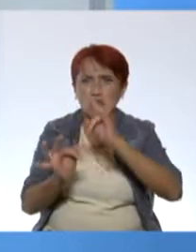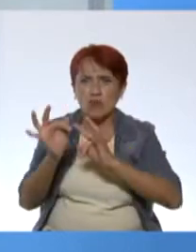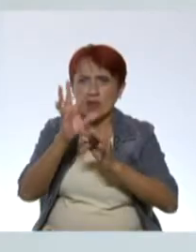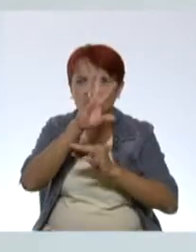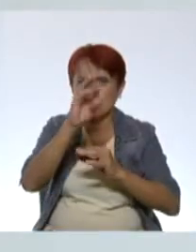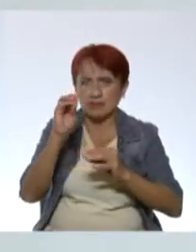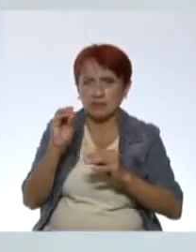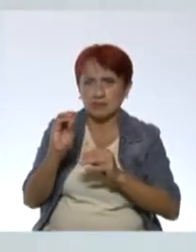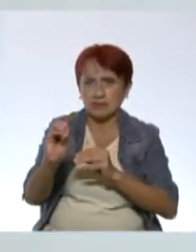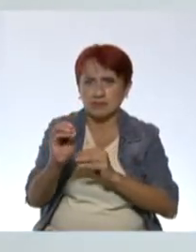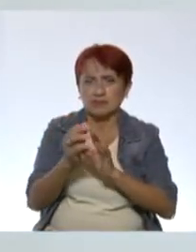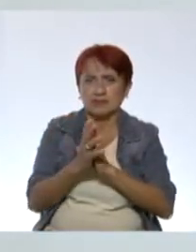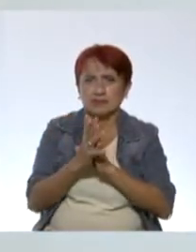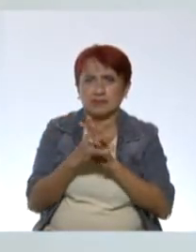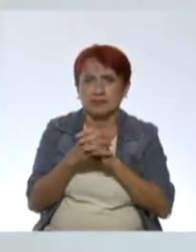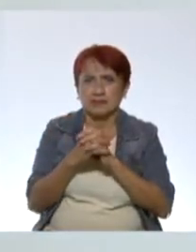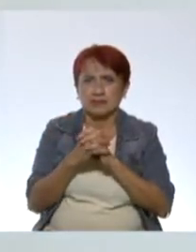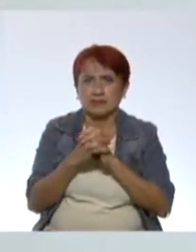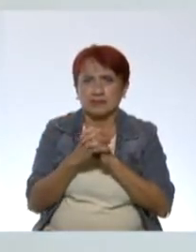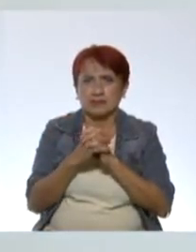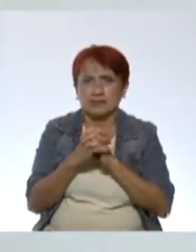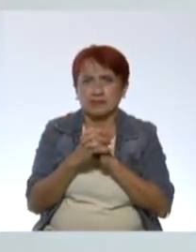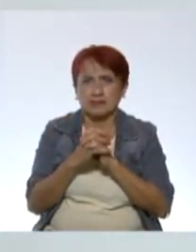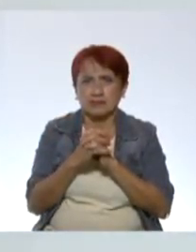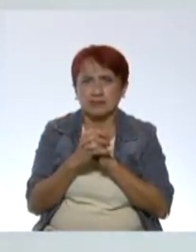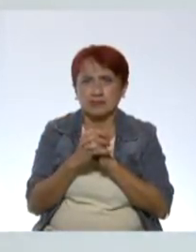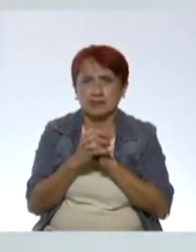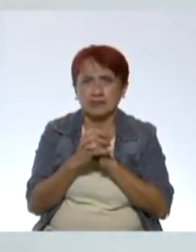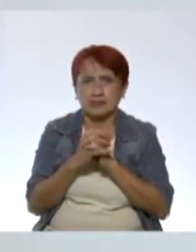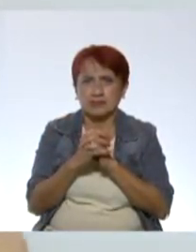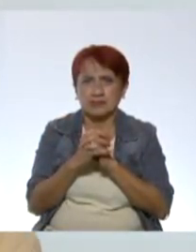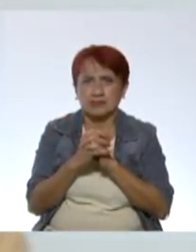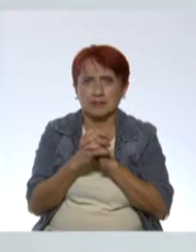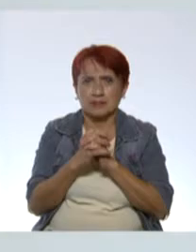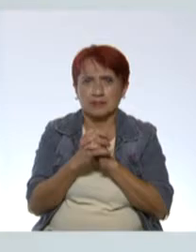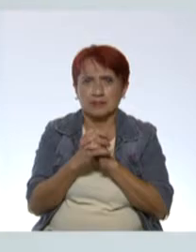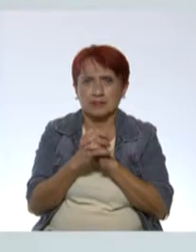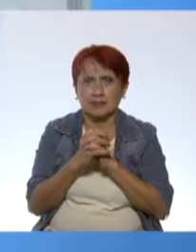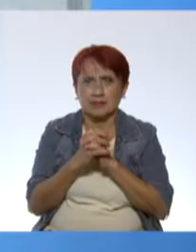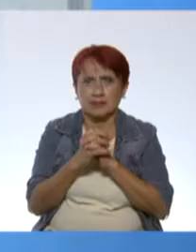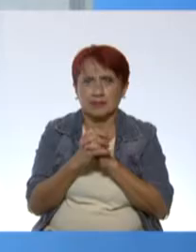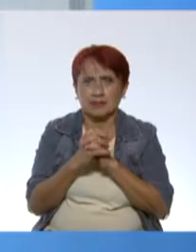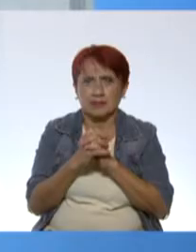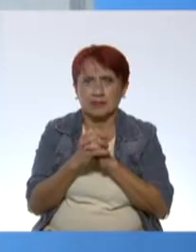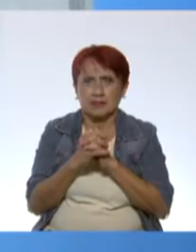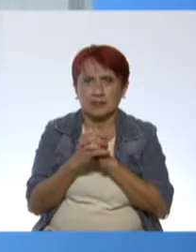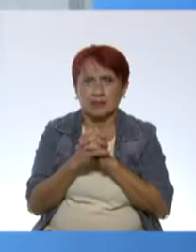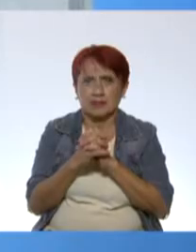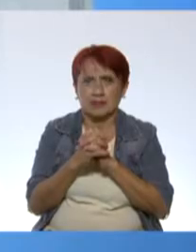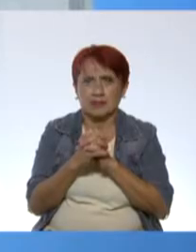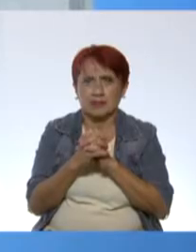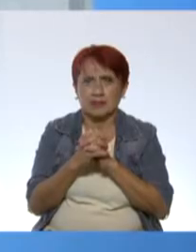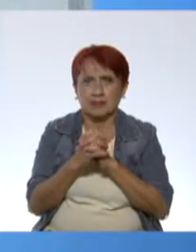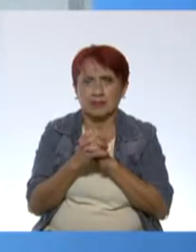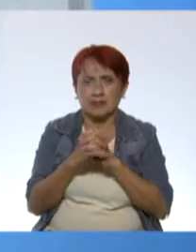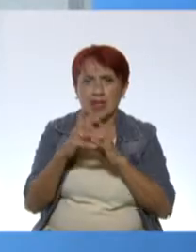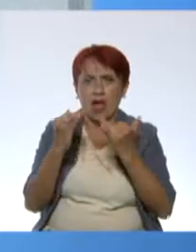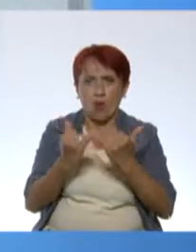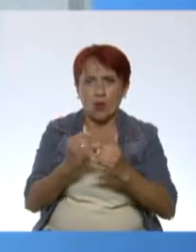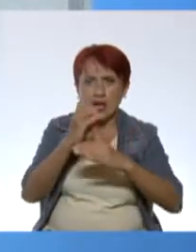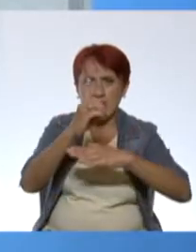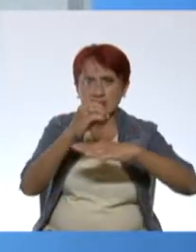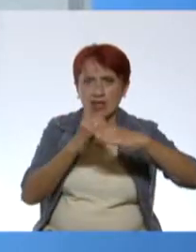y1 sería 5. Ok, dejamos a 5 entre. Ahora vamos con los que están en